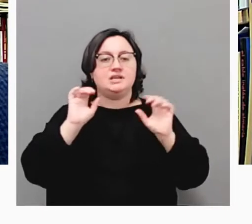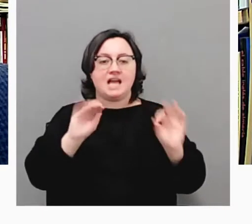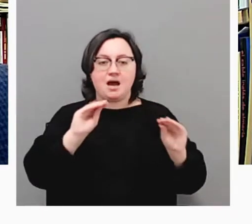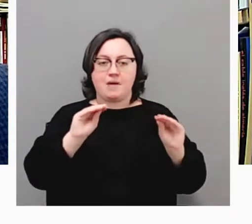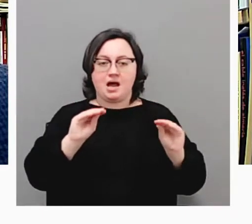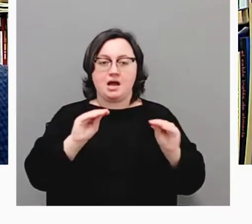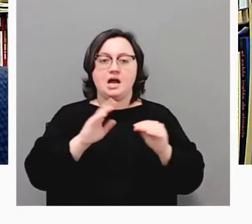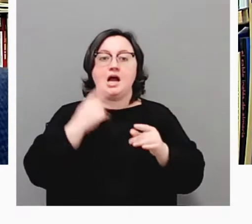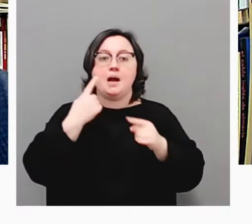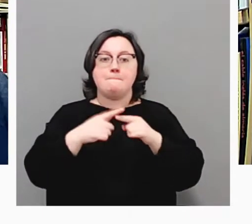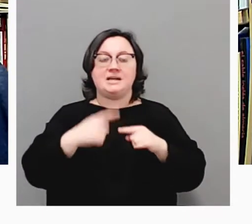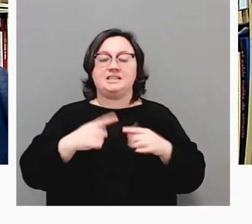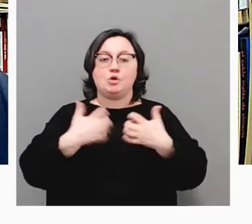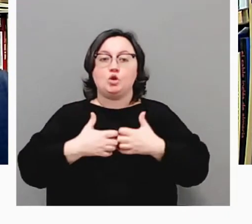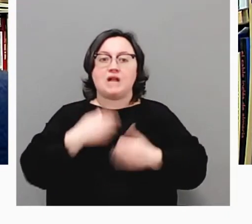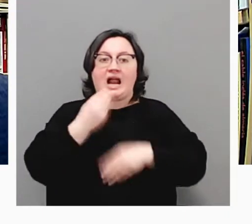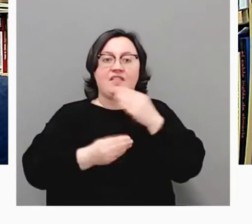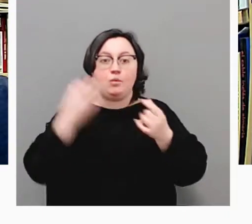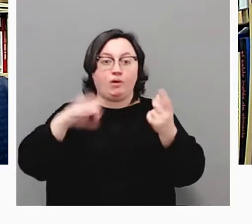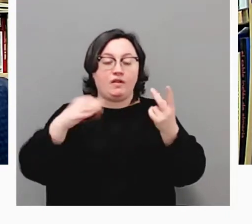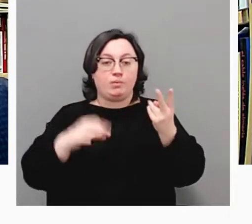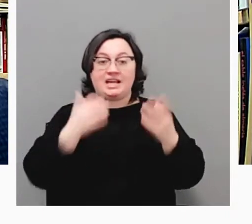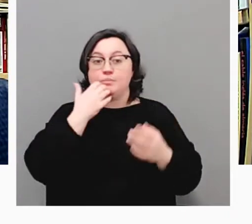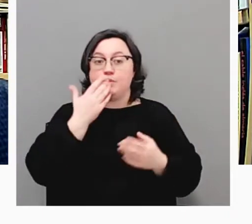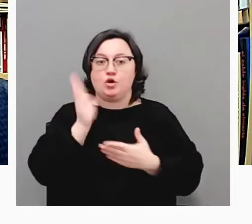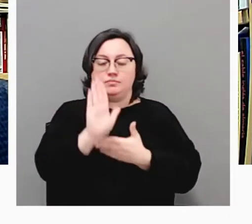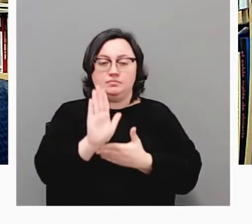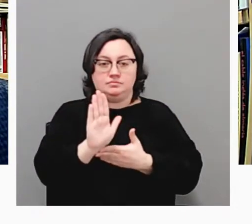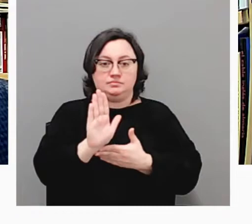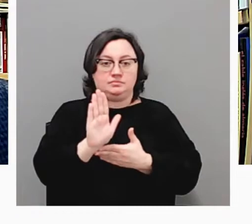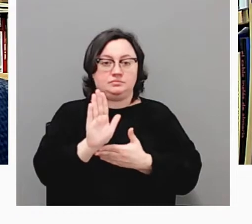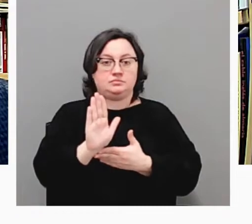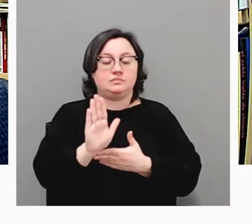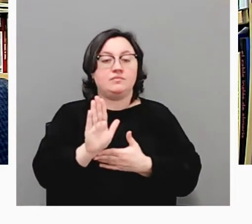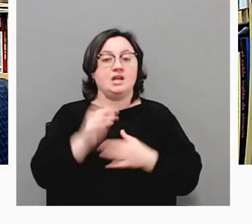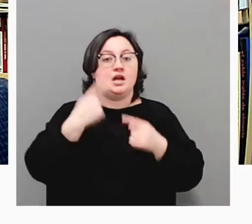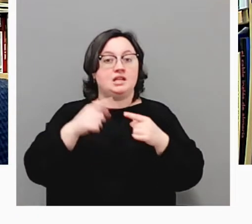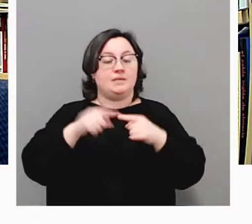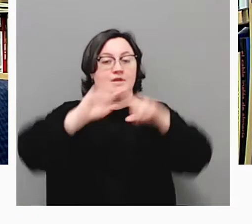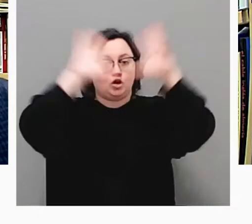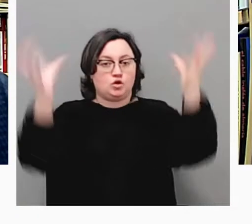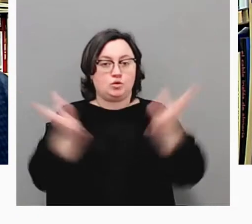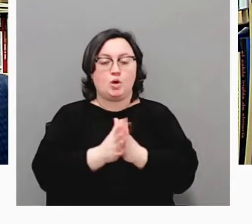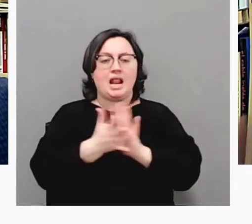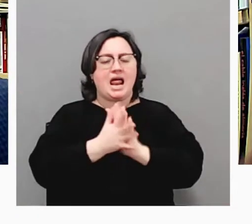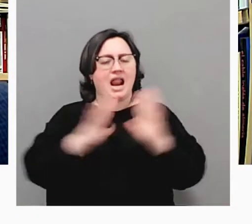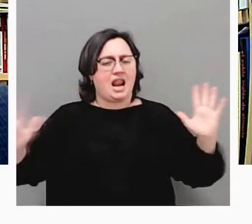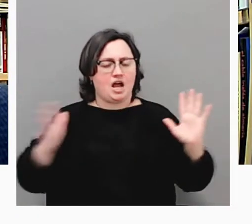hacer con el patrimonio industrial. Como son varios ejemplos y de diversos lugares, yo no me voy a extender las